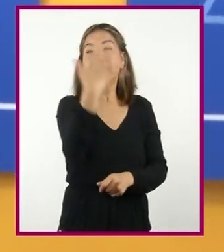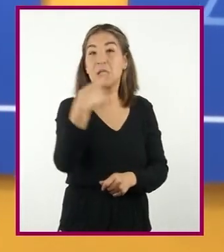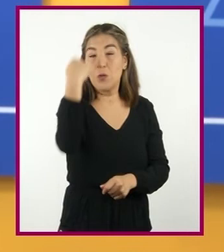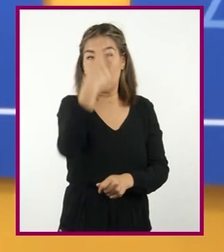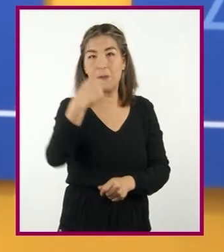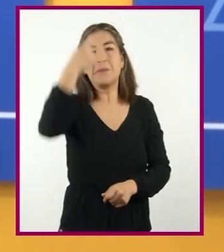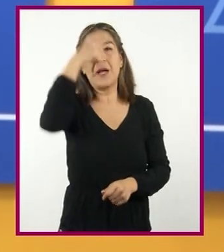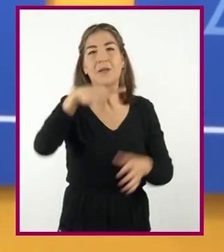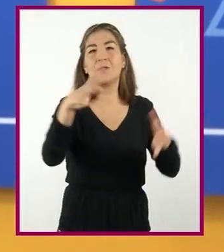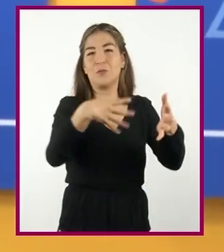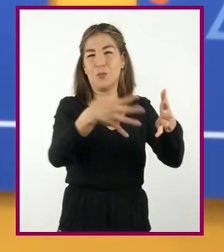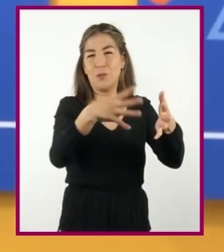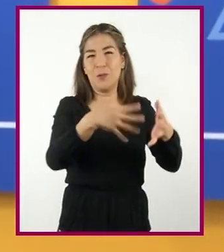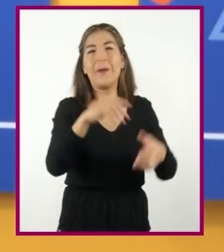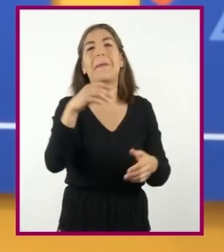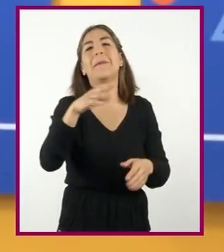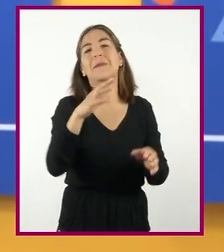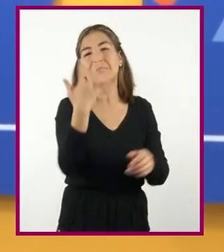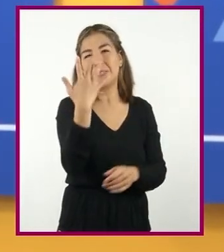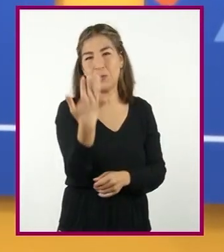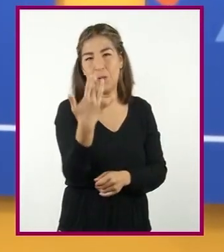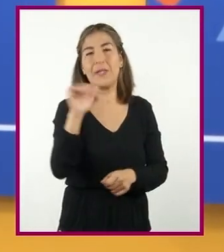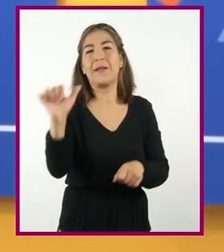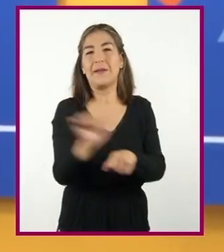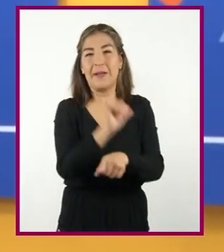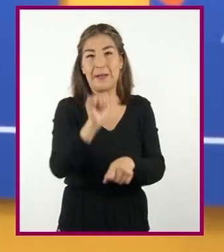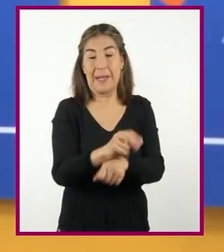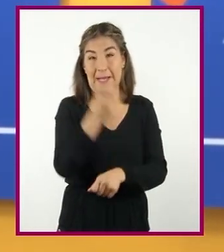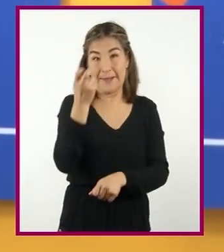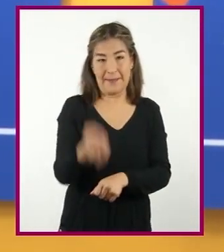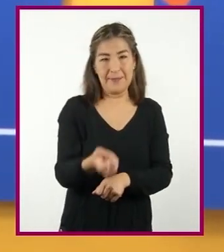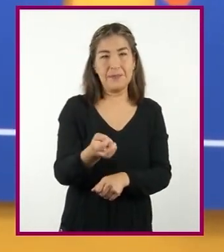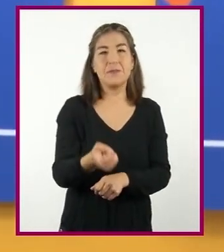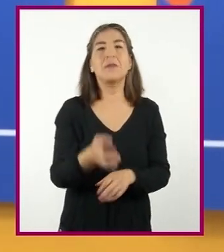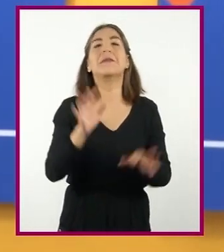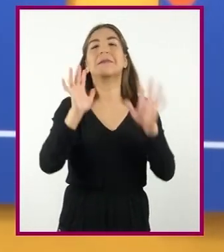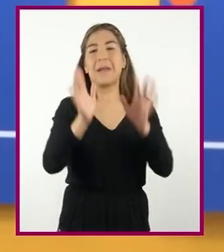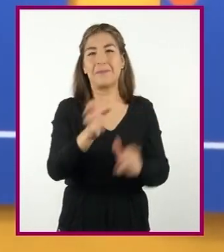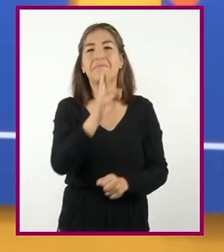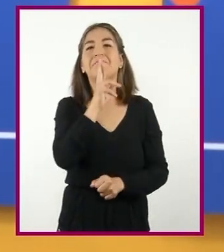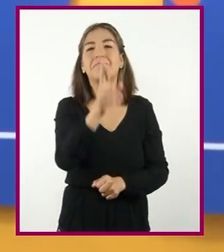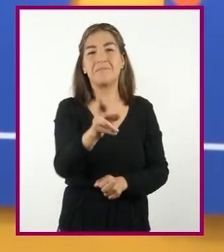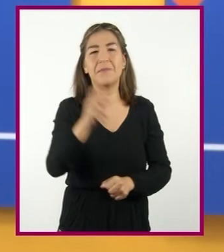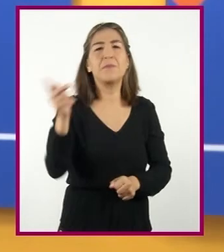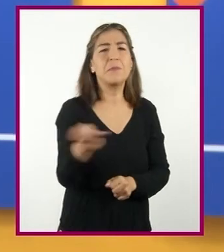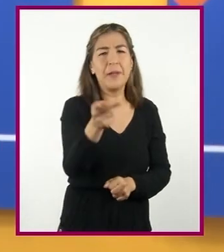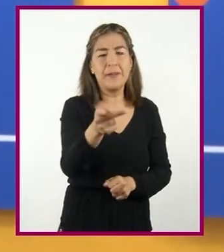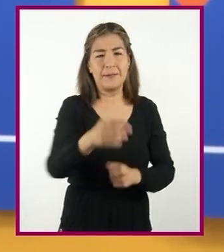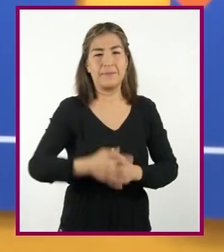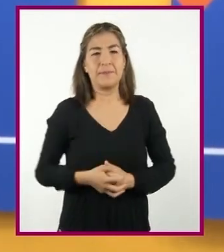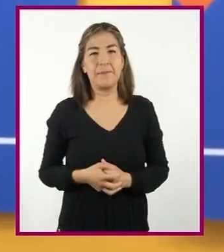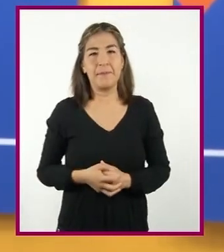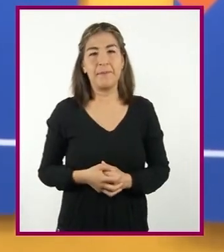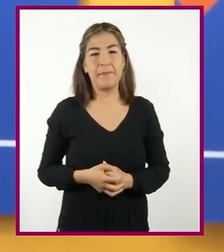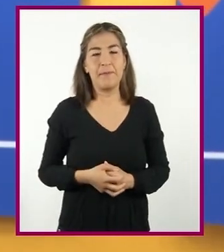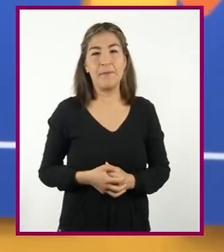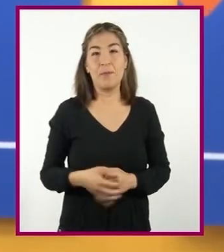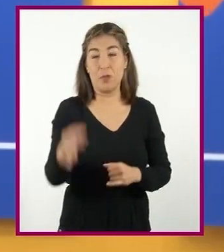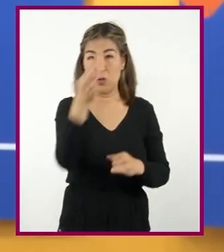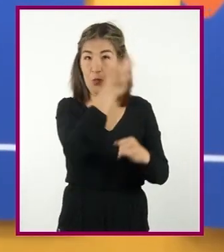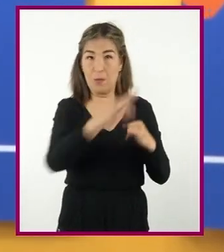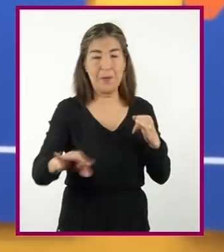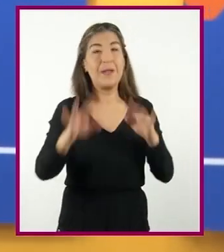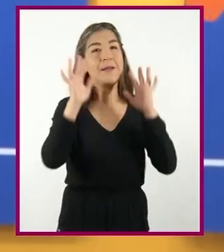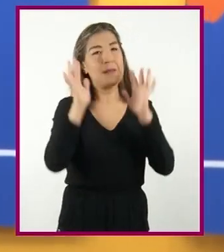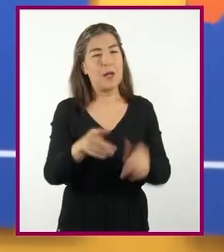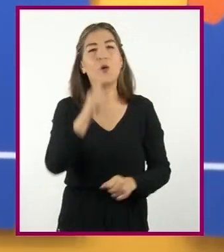pintar 50 automóviles. De esta manera, se ha dado respuesta a la pregunta. Finalmente,